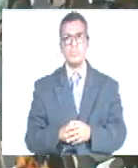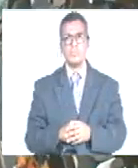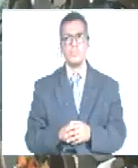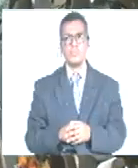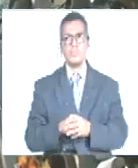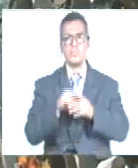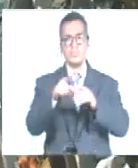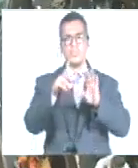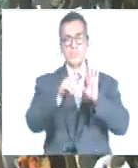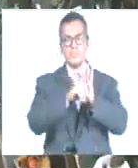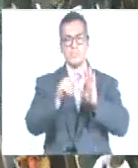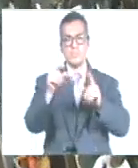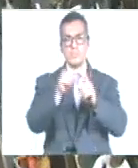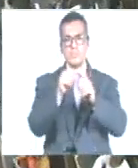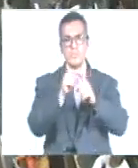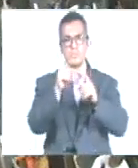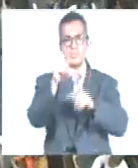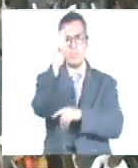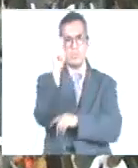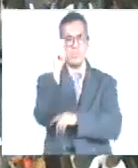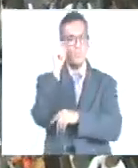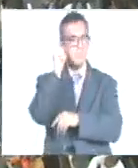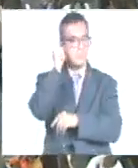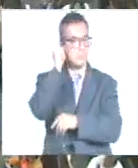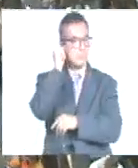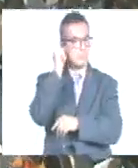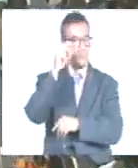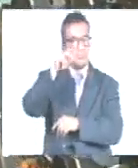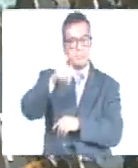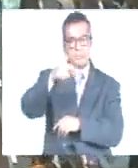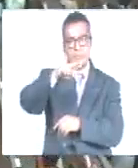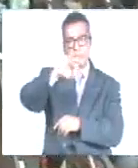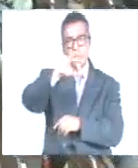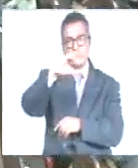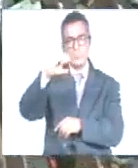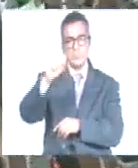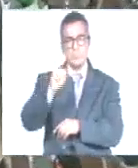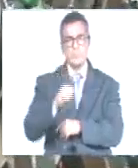Voy a dejar en el derecho de palabra a la diputada Marifred Rodríguez.